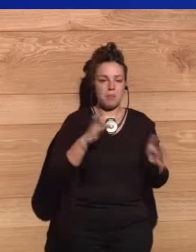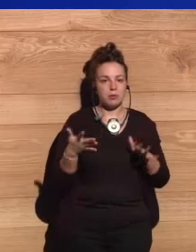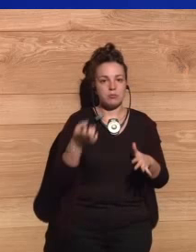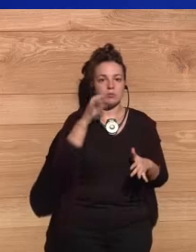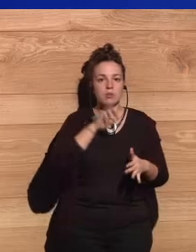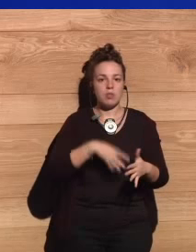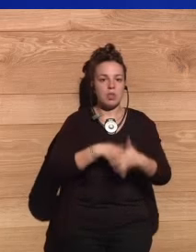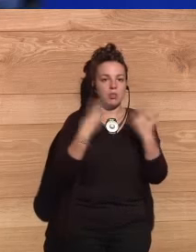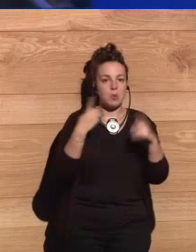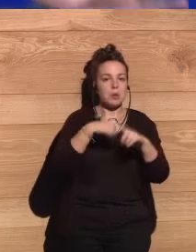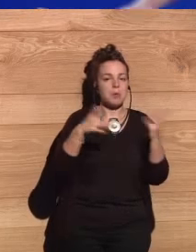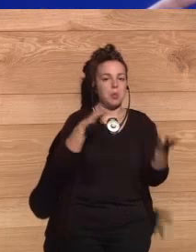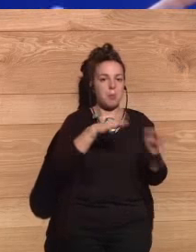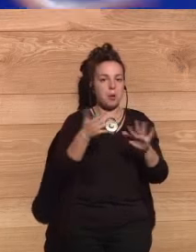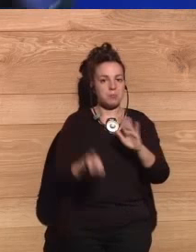del siglo XIX.